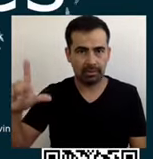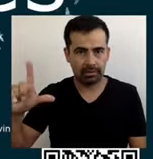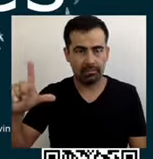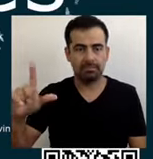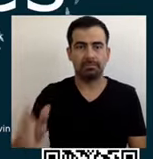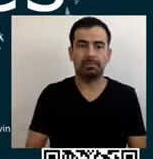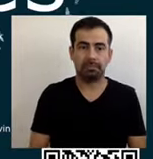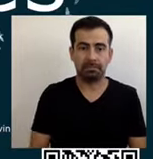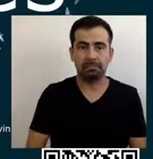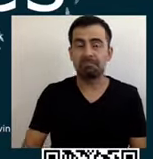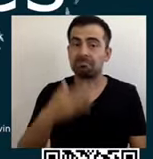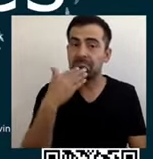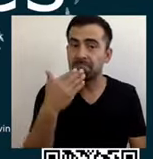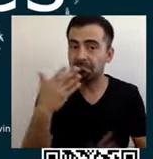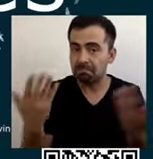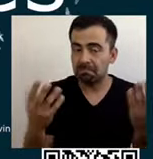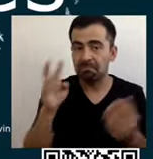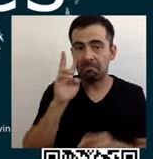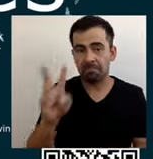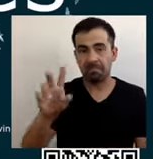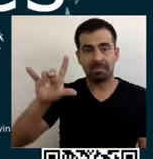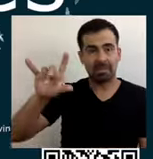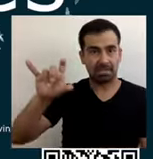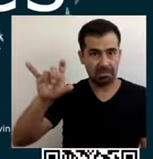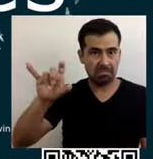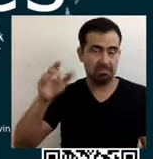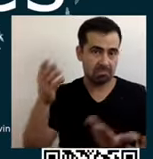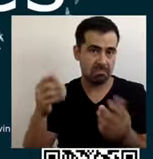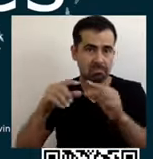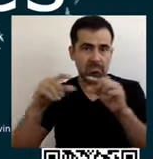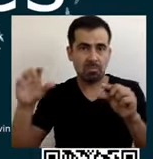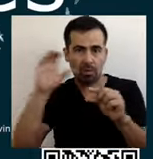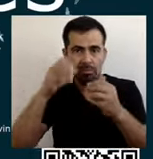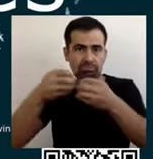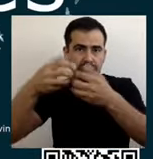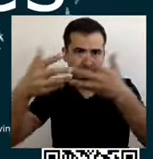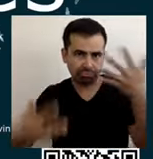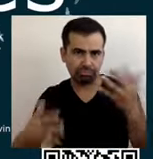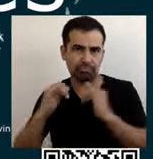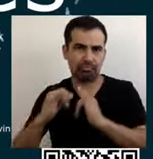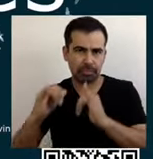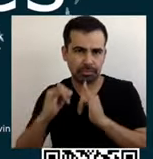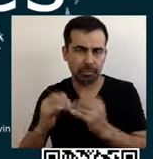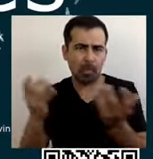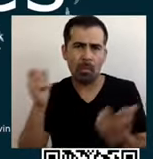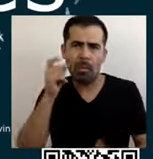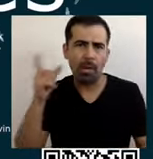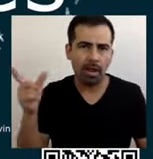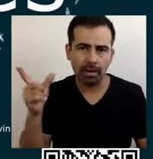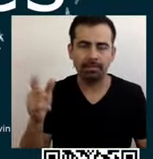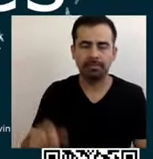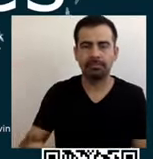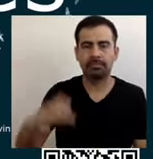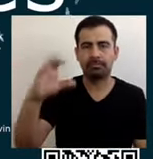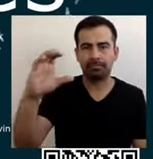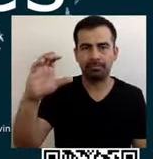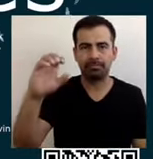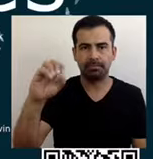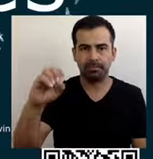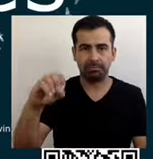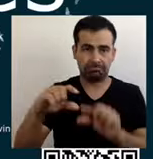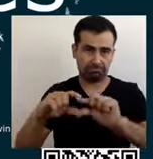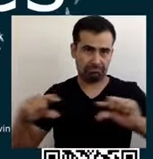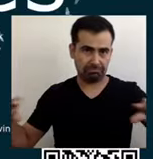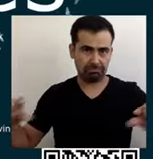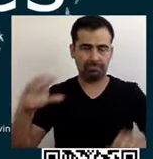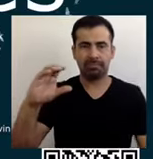La entrada es gratuita. Solo tienes que inscribirte en el link de